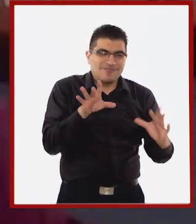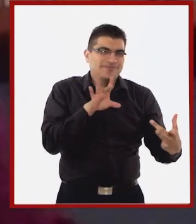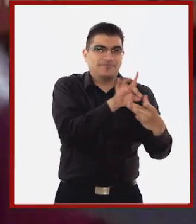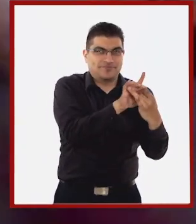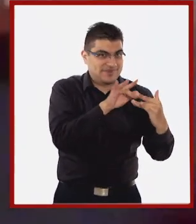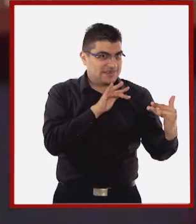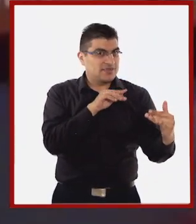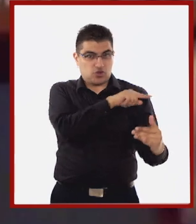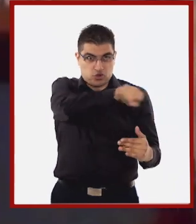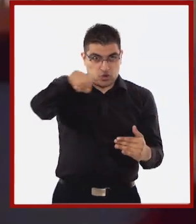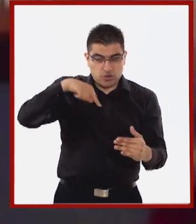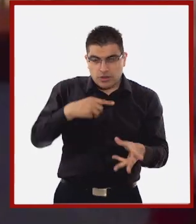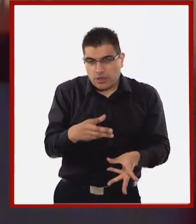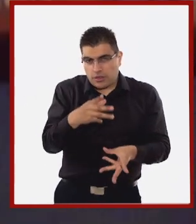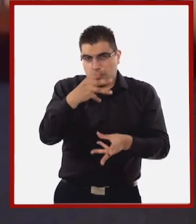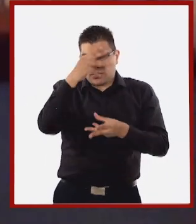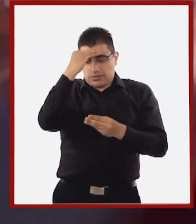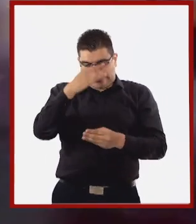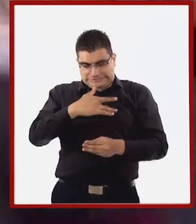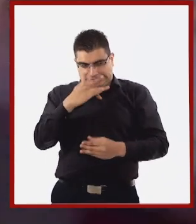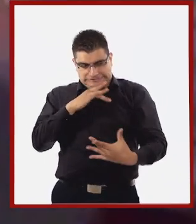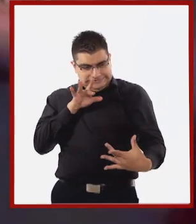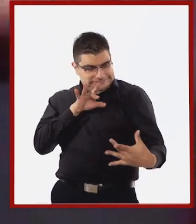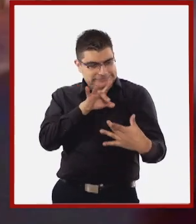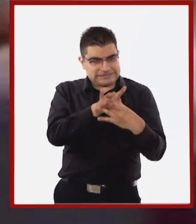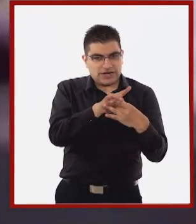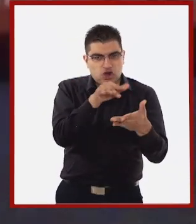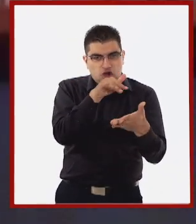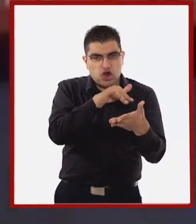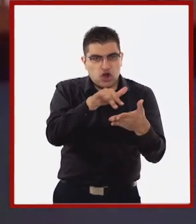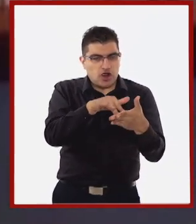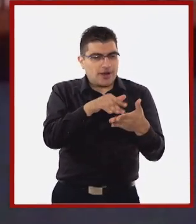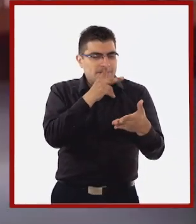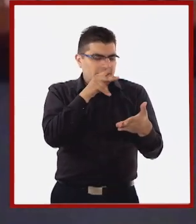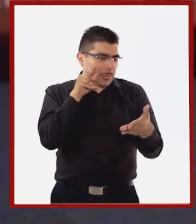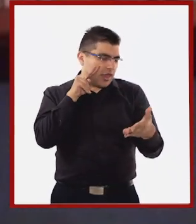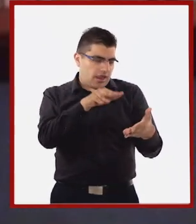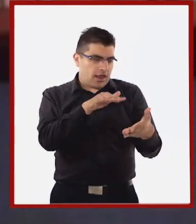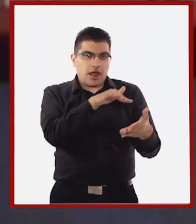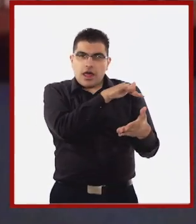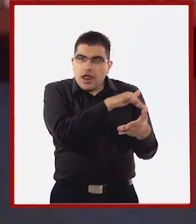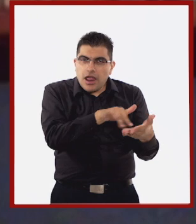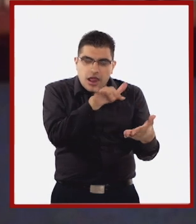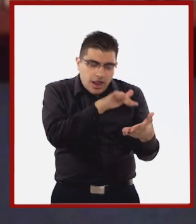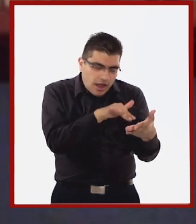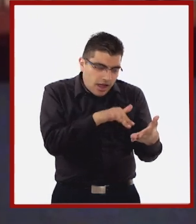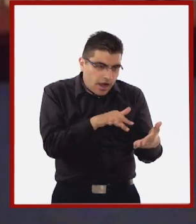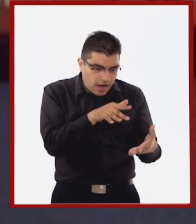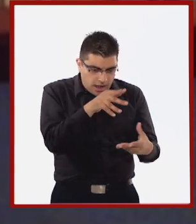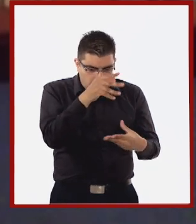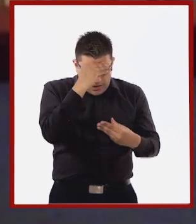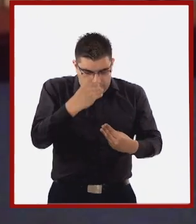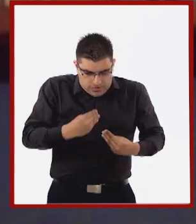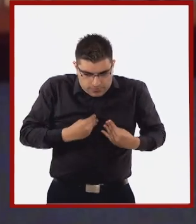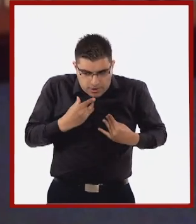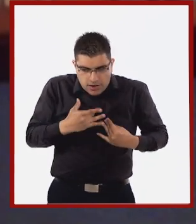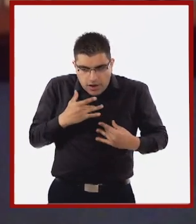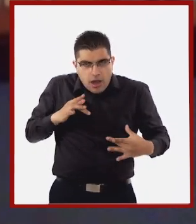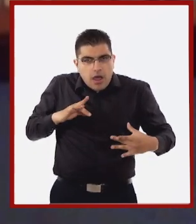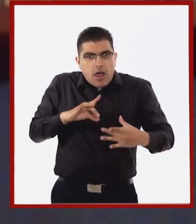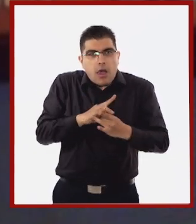si nosotros trasladamos esa experiencia de la lengua extraordinaria de la literatura a nuestras propias vidas,